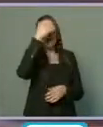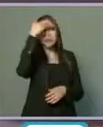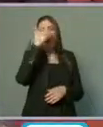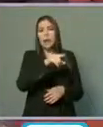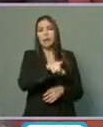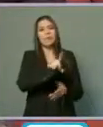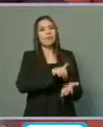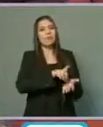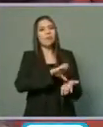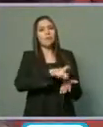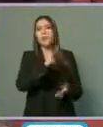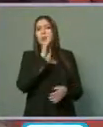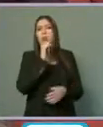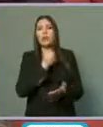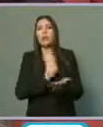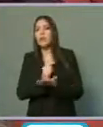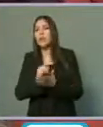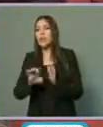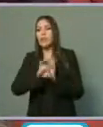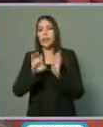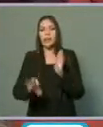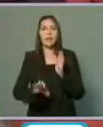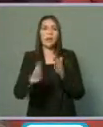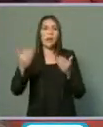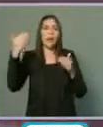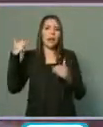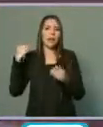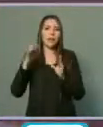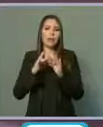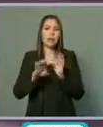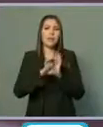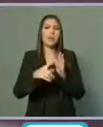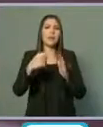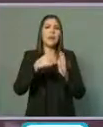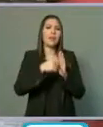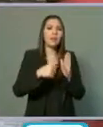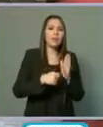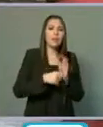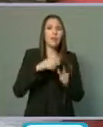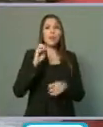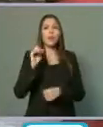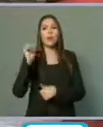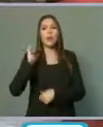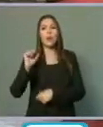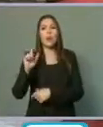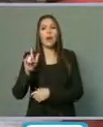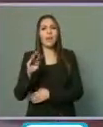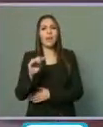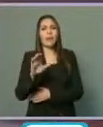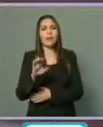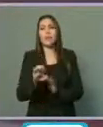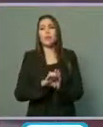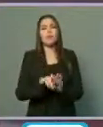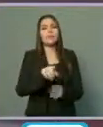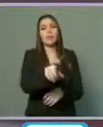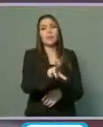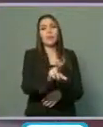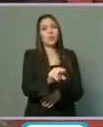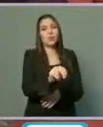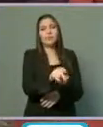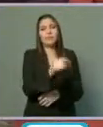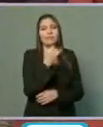digan, regresando al tema de la semana pasada, por ejemplo, de los testamentos y de los albaceas y demás, hay muchas veces que dicen, no, él no puede o él